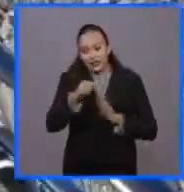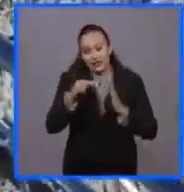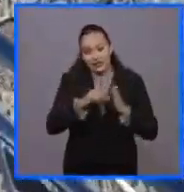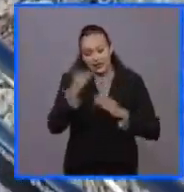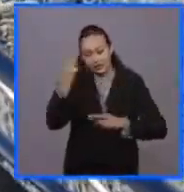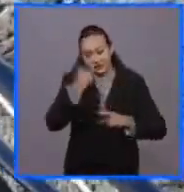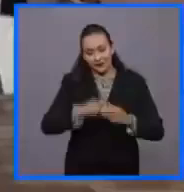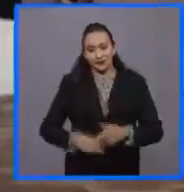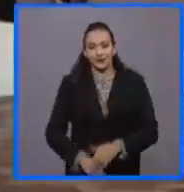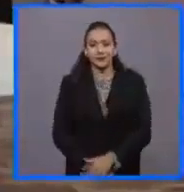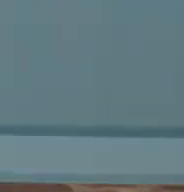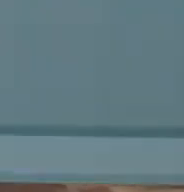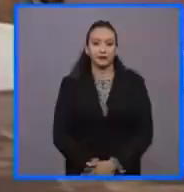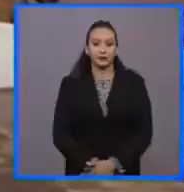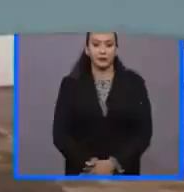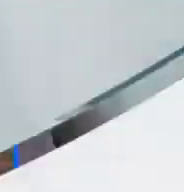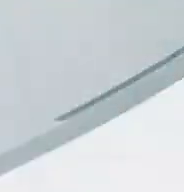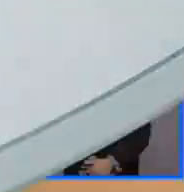impugnada.